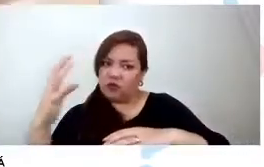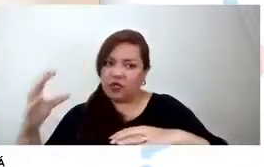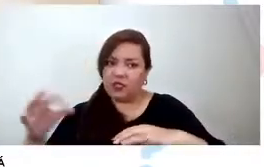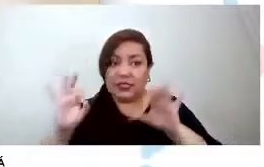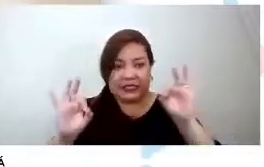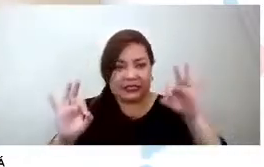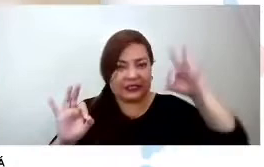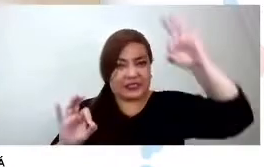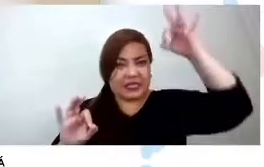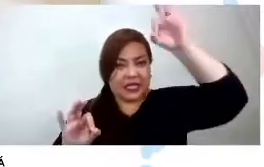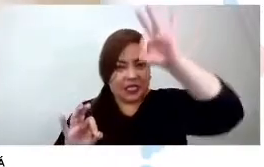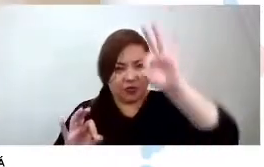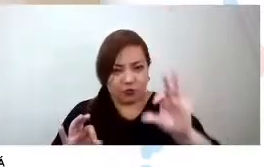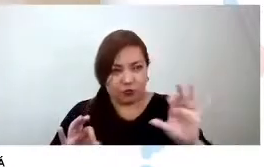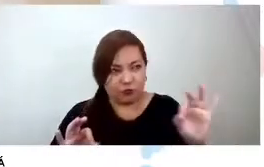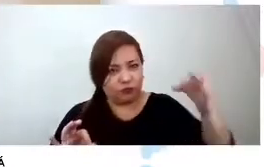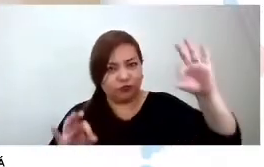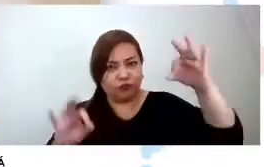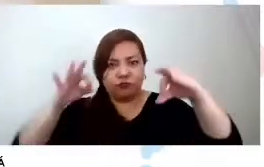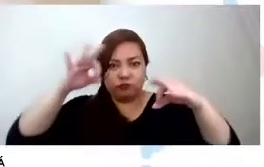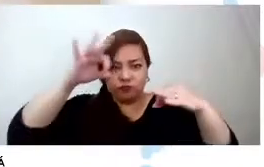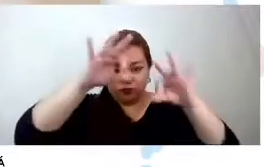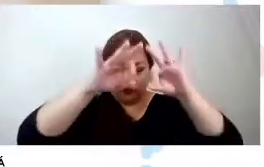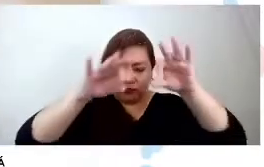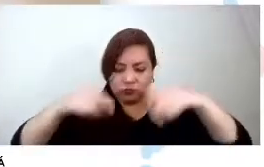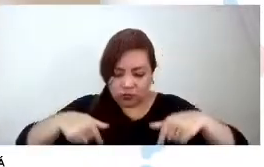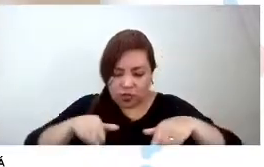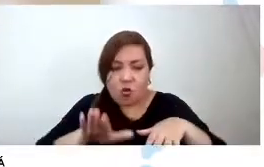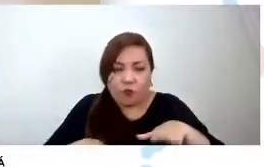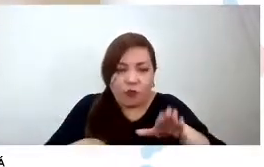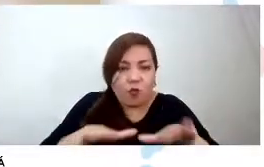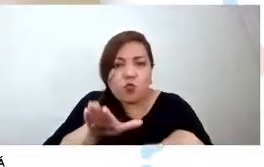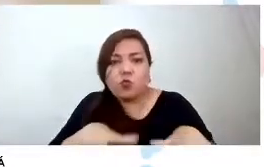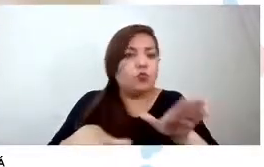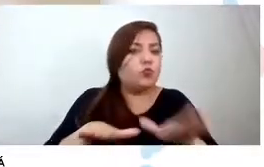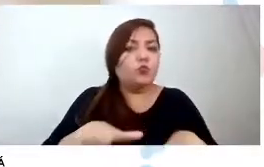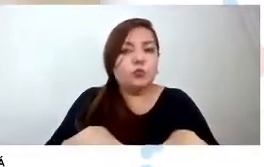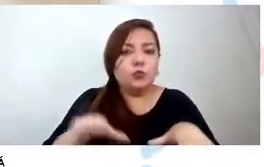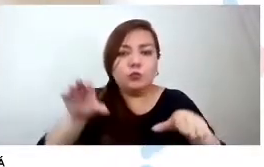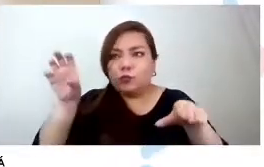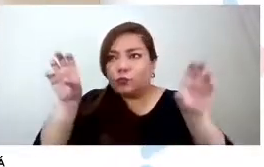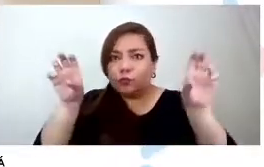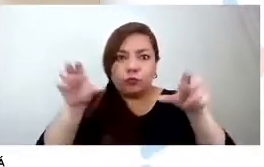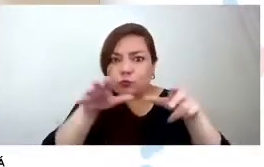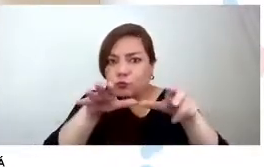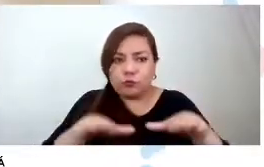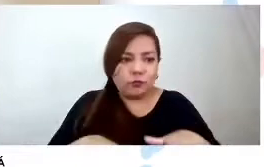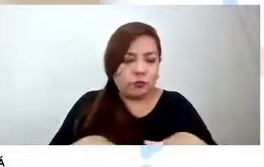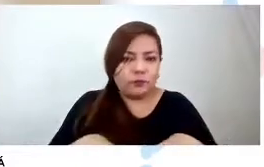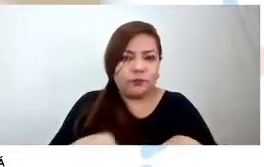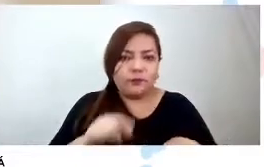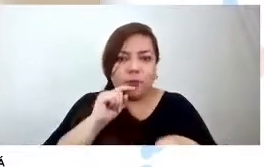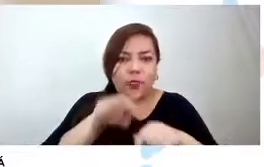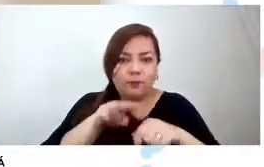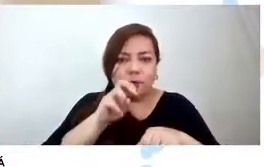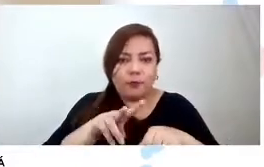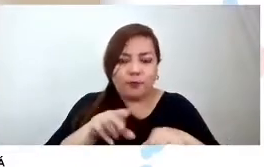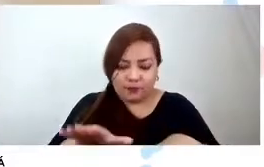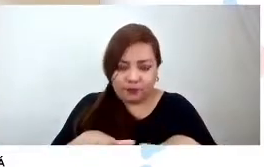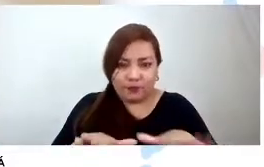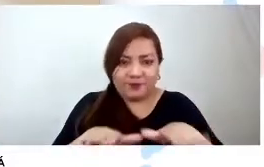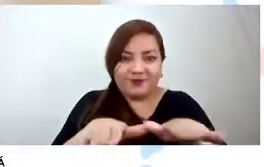que están proliferando en la superficie de la Tierra, y estas especies son las que